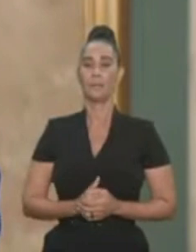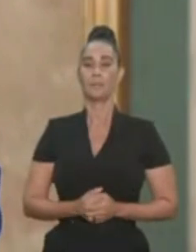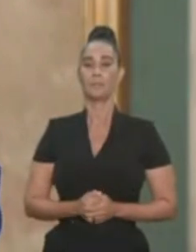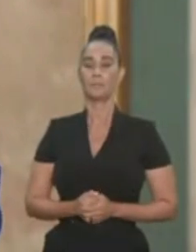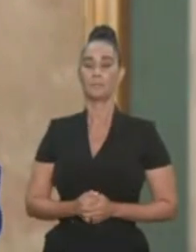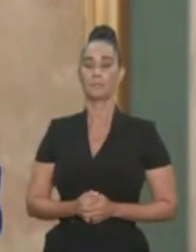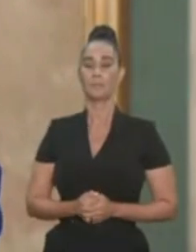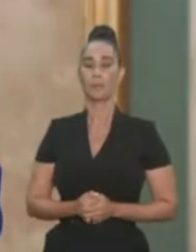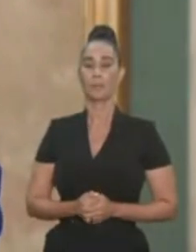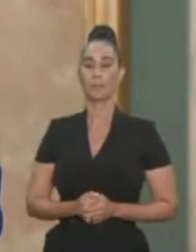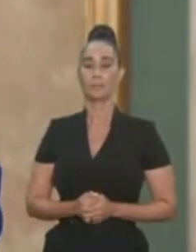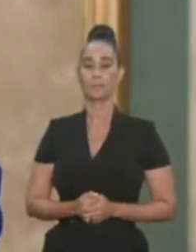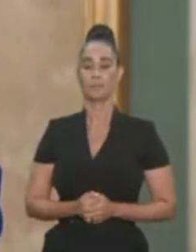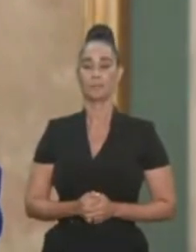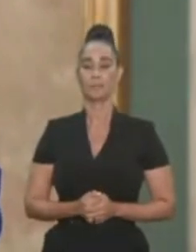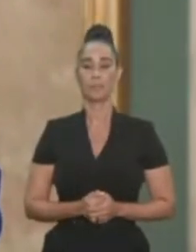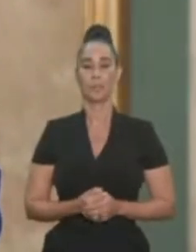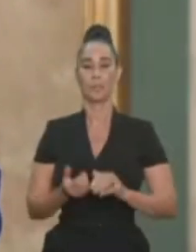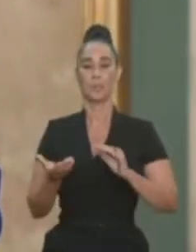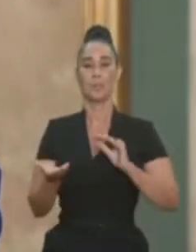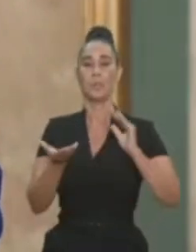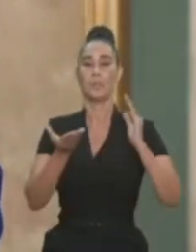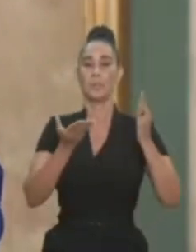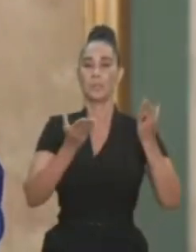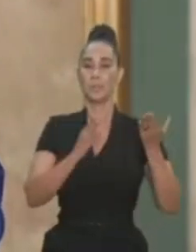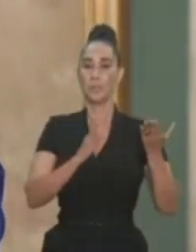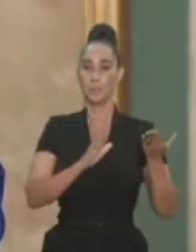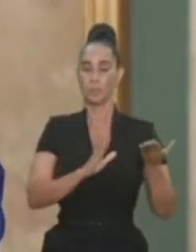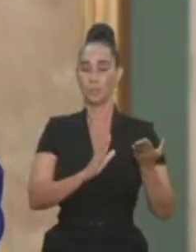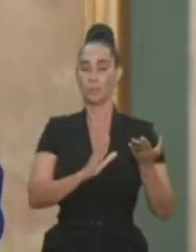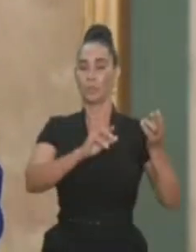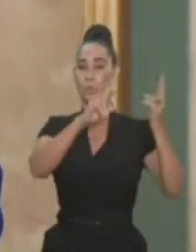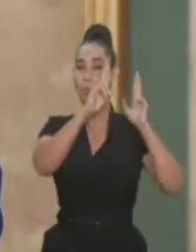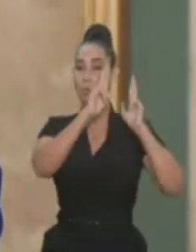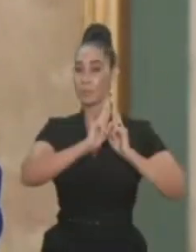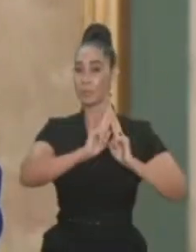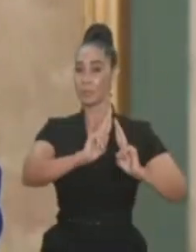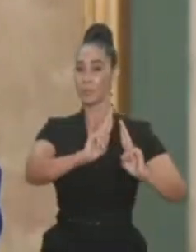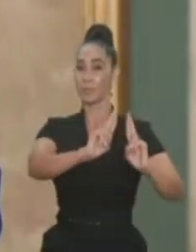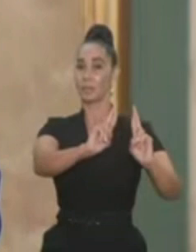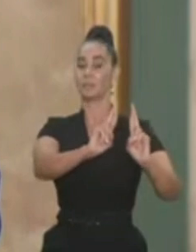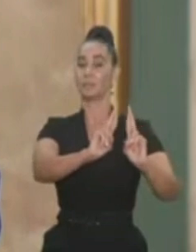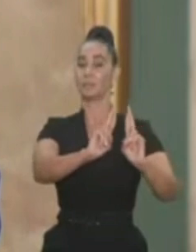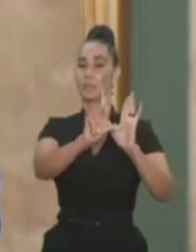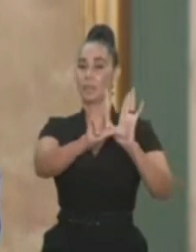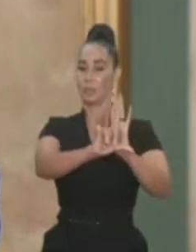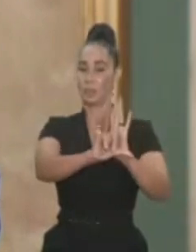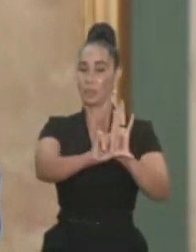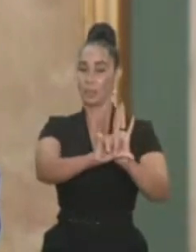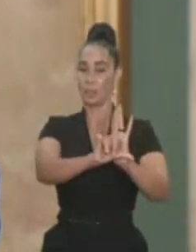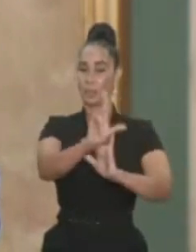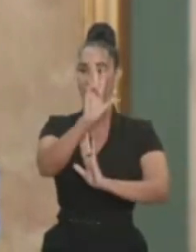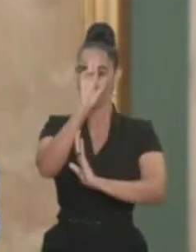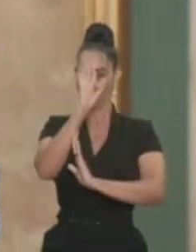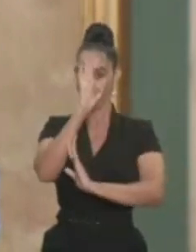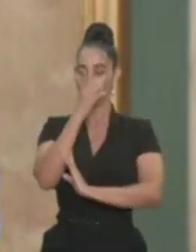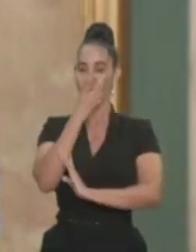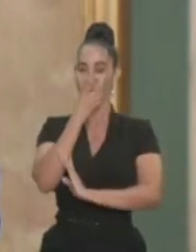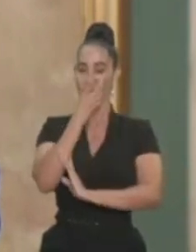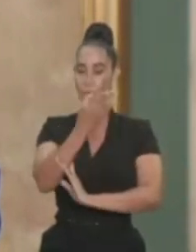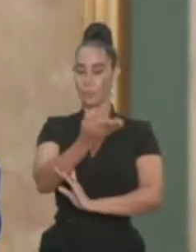y murió también respetando las leyes de la República